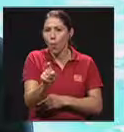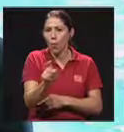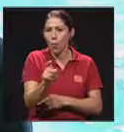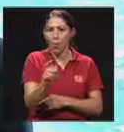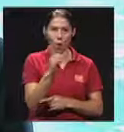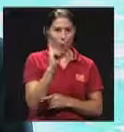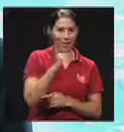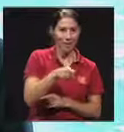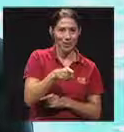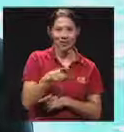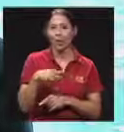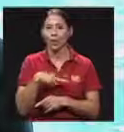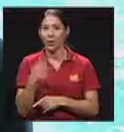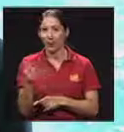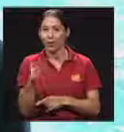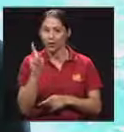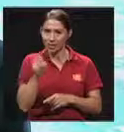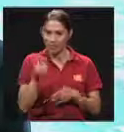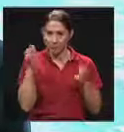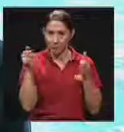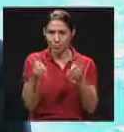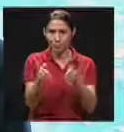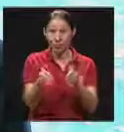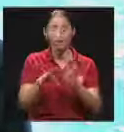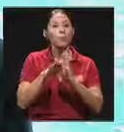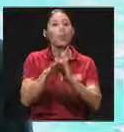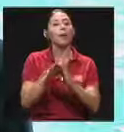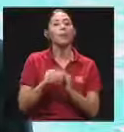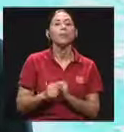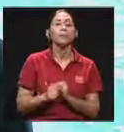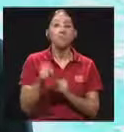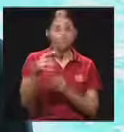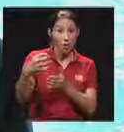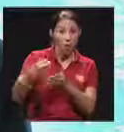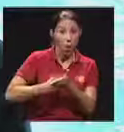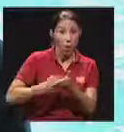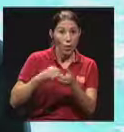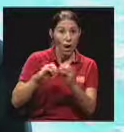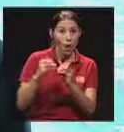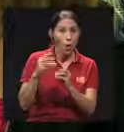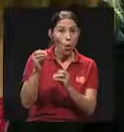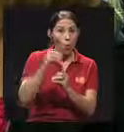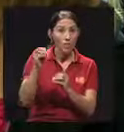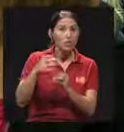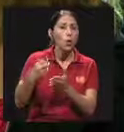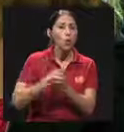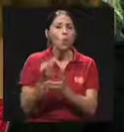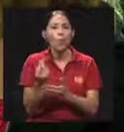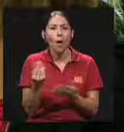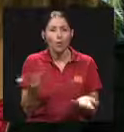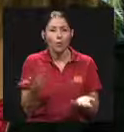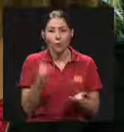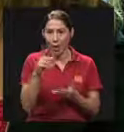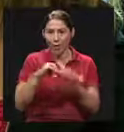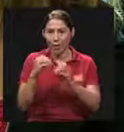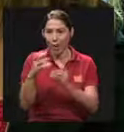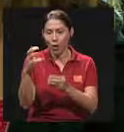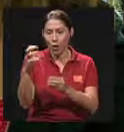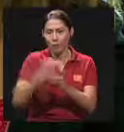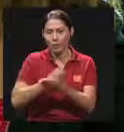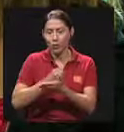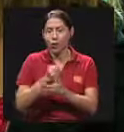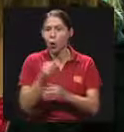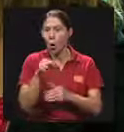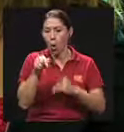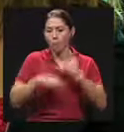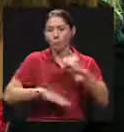Tengo que valorar una serie de aspectos como lo son la comisión que me cobra. Hay una comisión de administración que hoy por hoy está topada